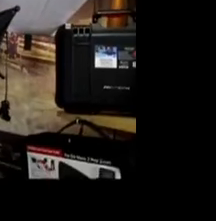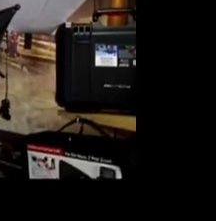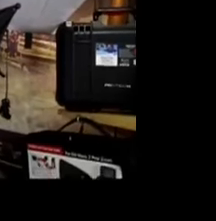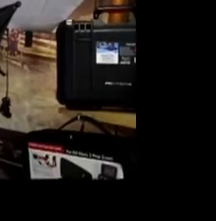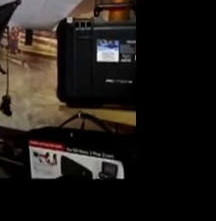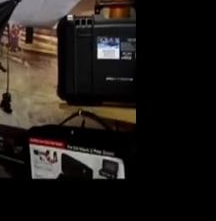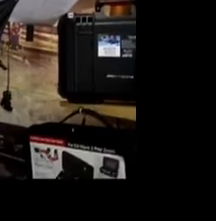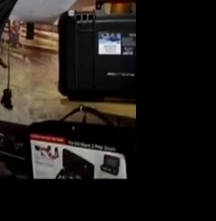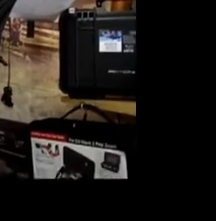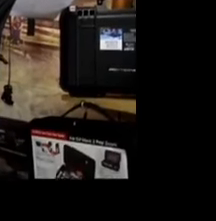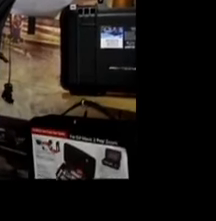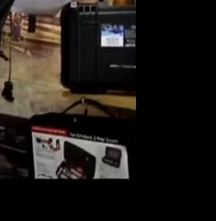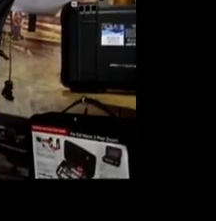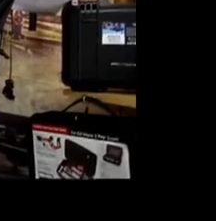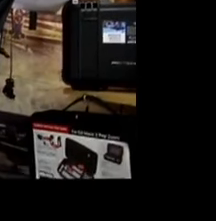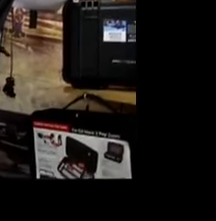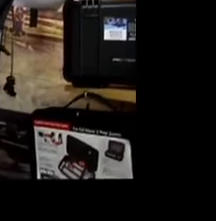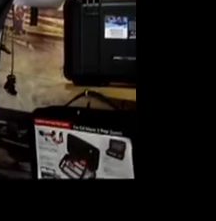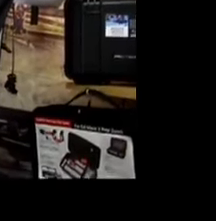teléfono